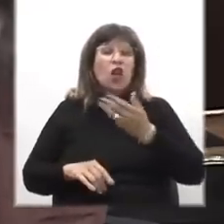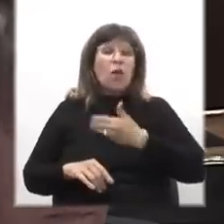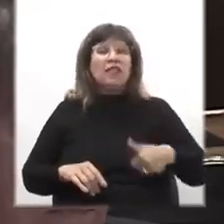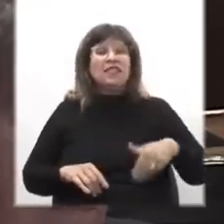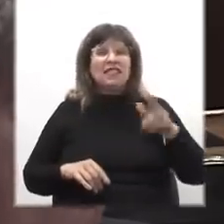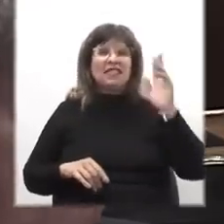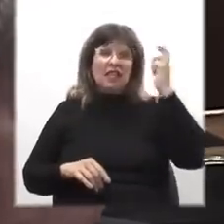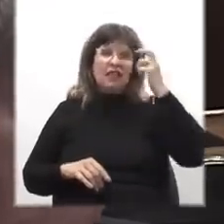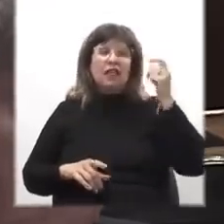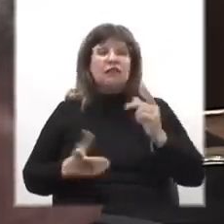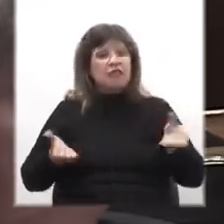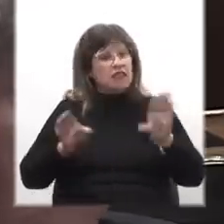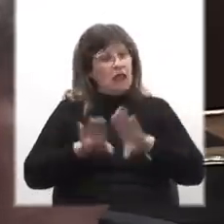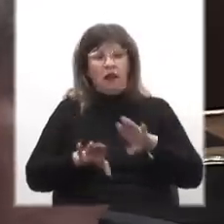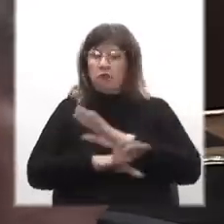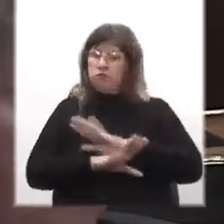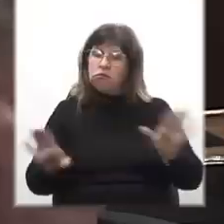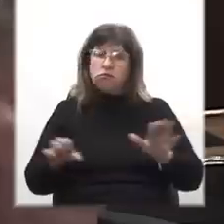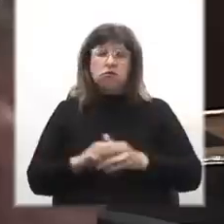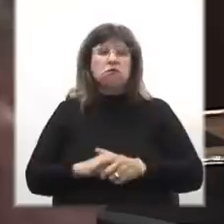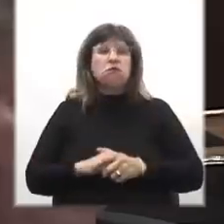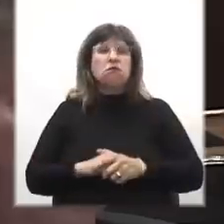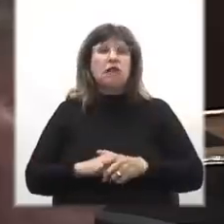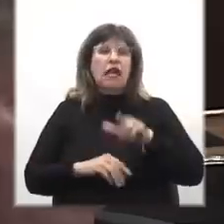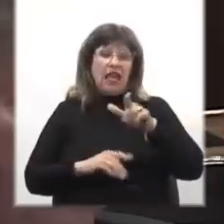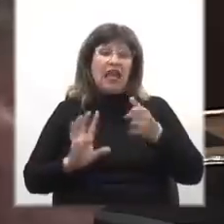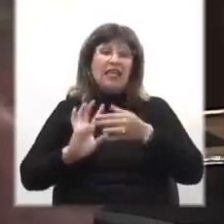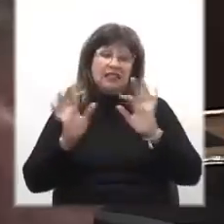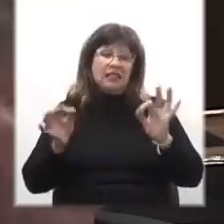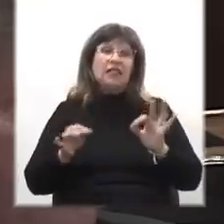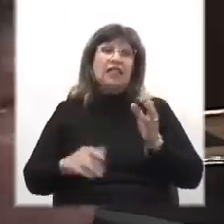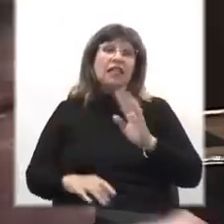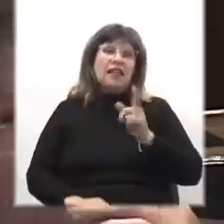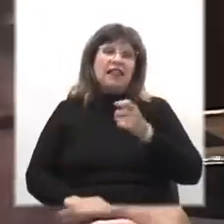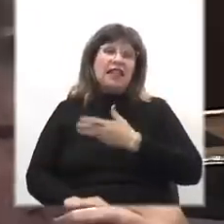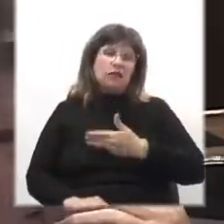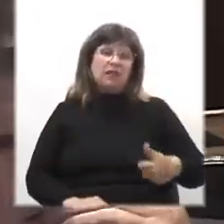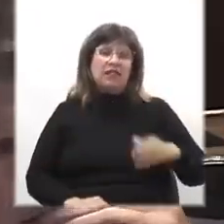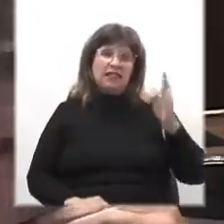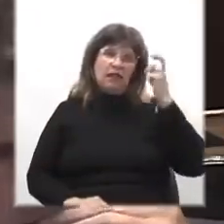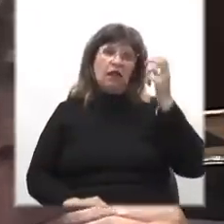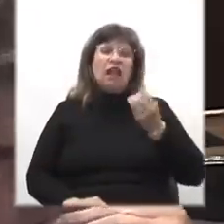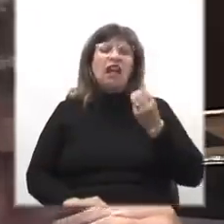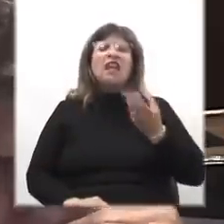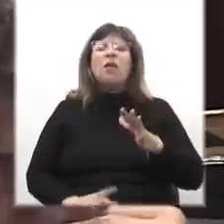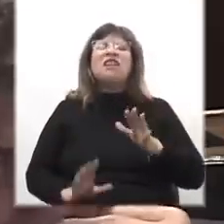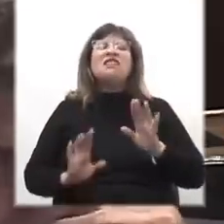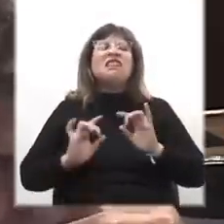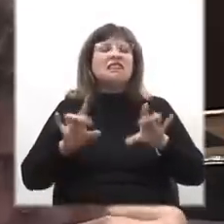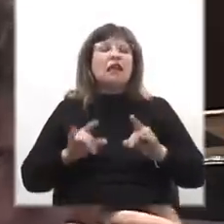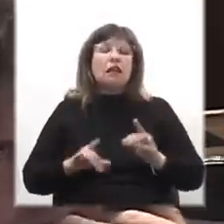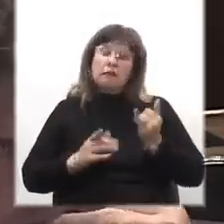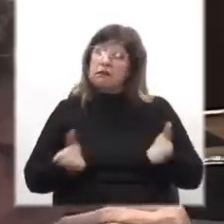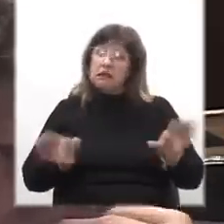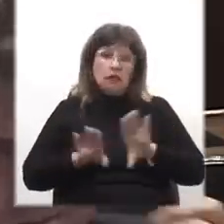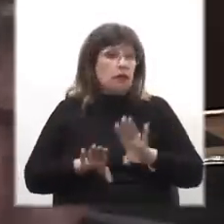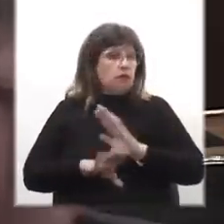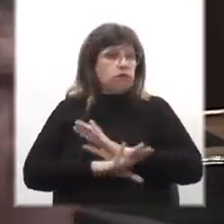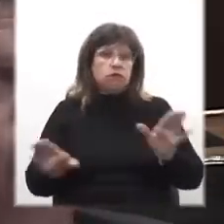si contaminan se cierra. Esa frase es del expresidente Vázquez. ¿Qué pasa si contamina? Si contamina se